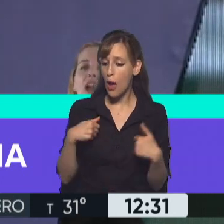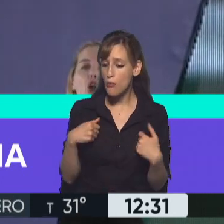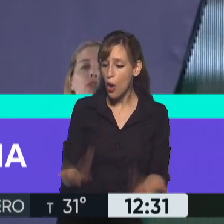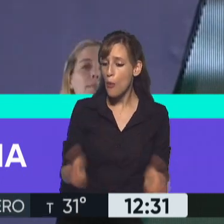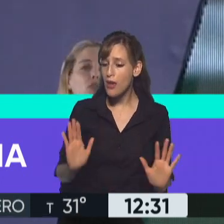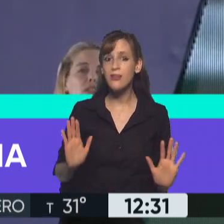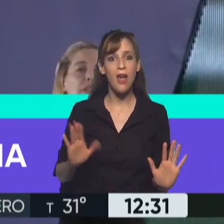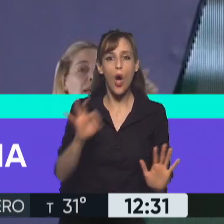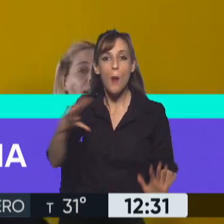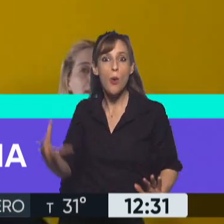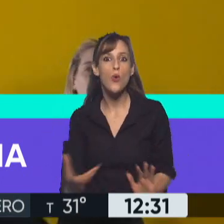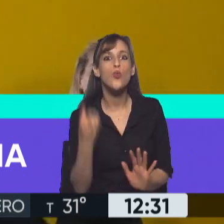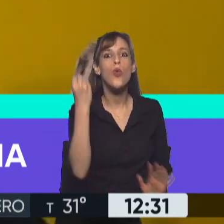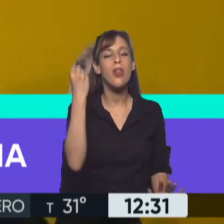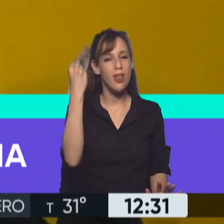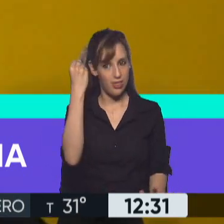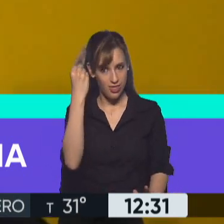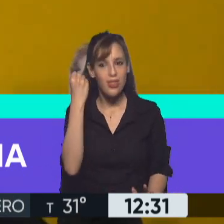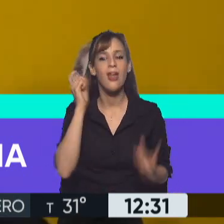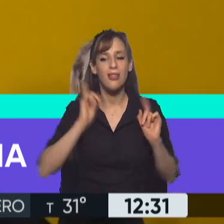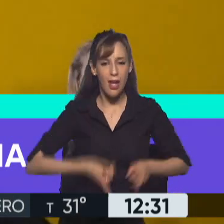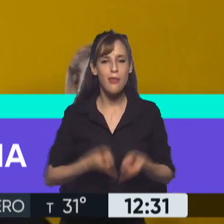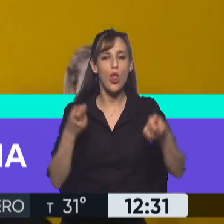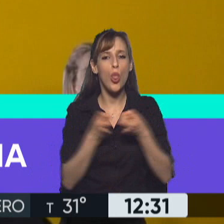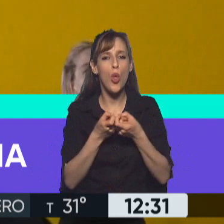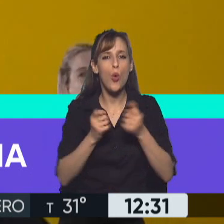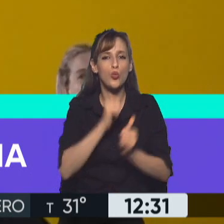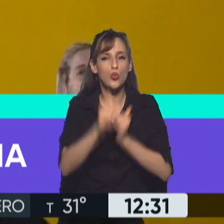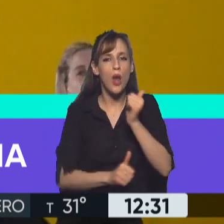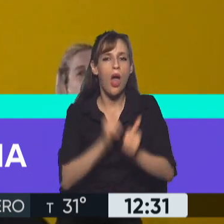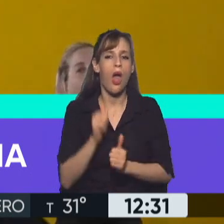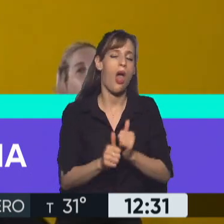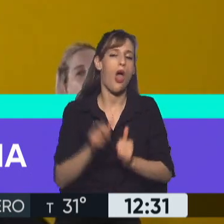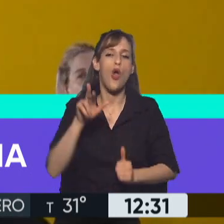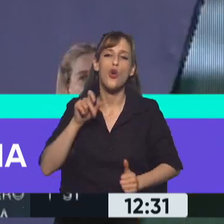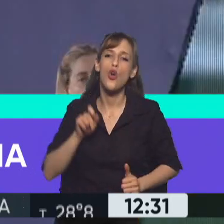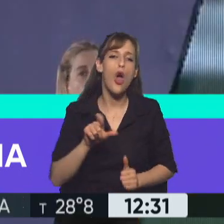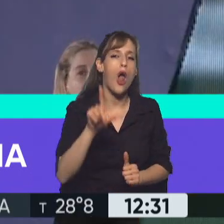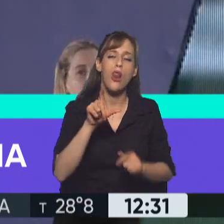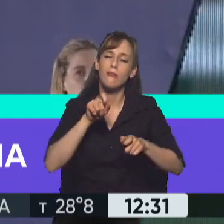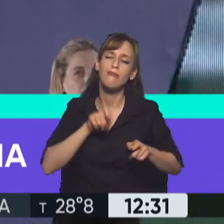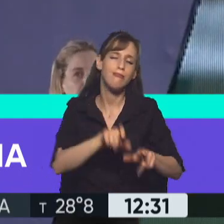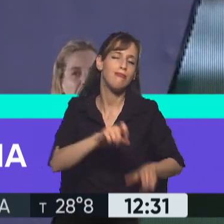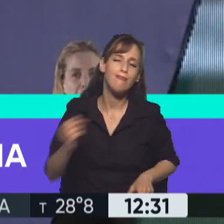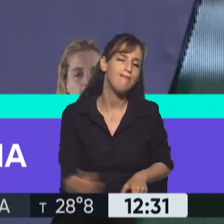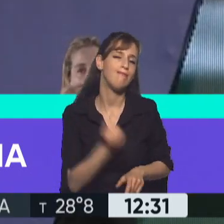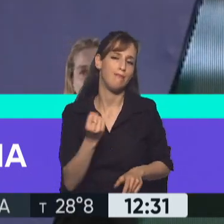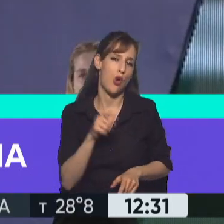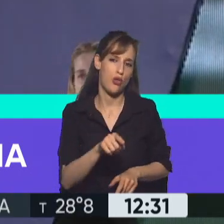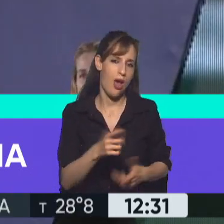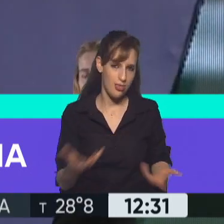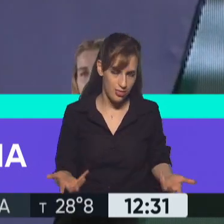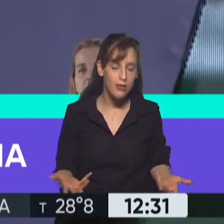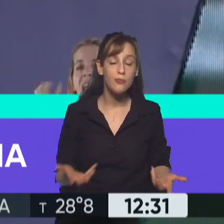de oportunidad en el mundo y que la industria tiene un rol muy importante a jugar en y obviamente queremos